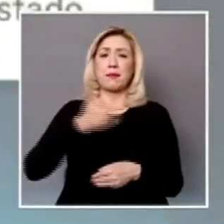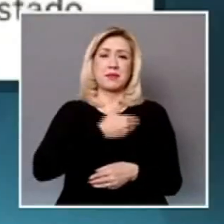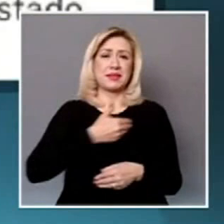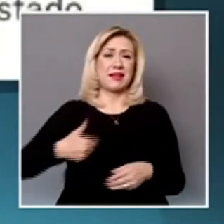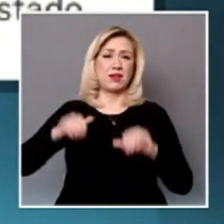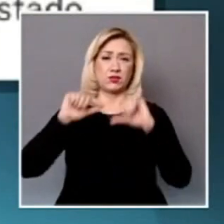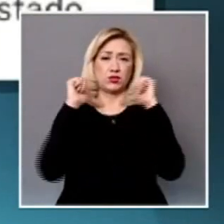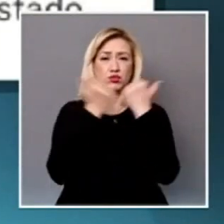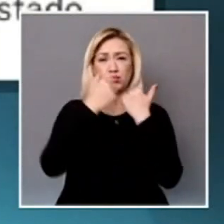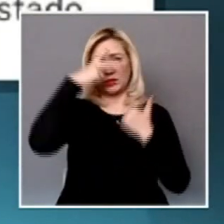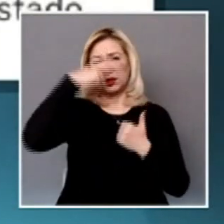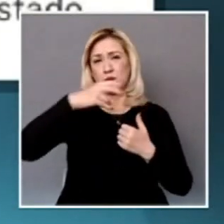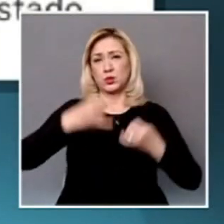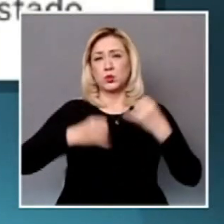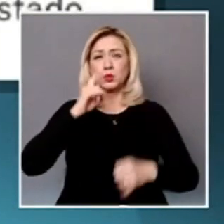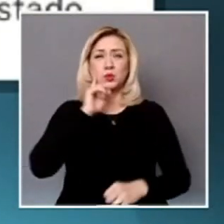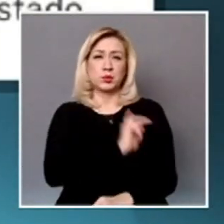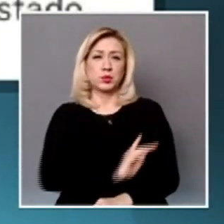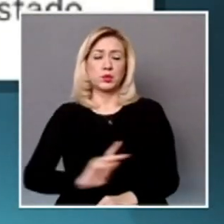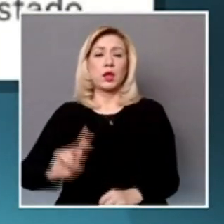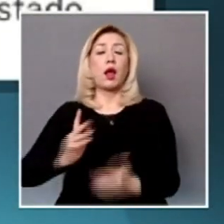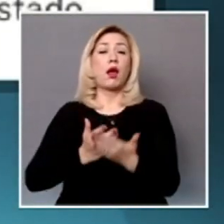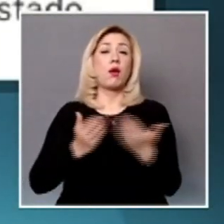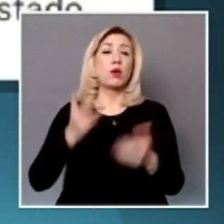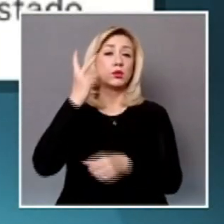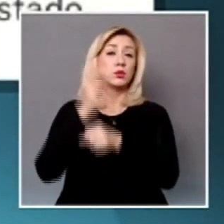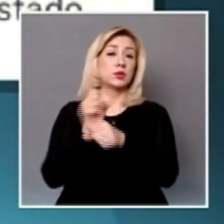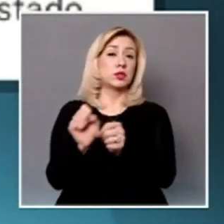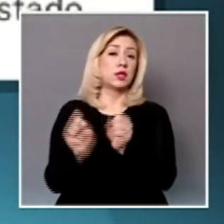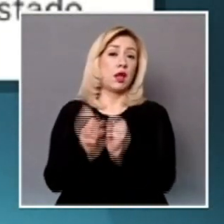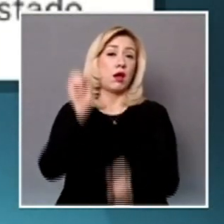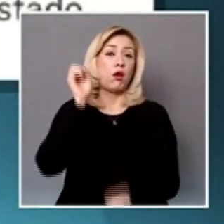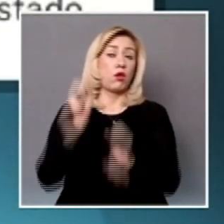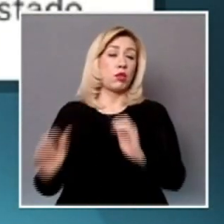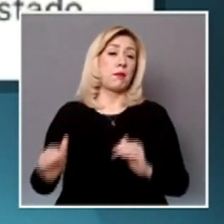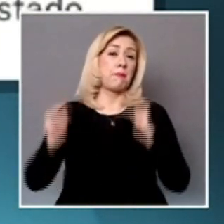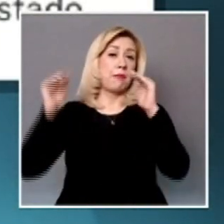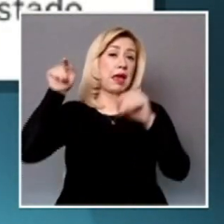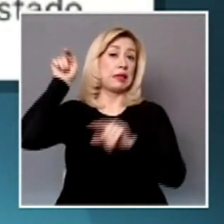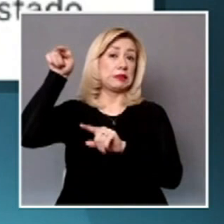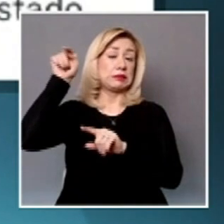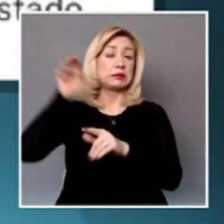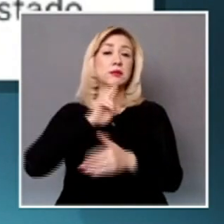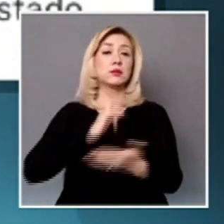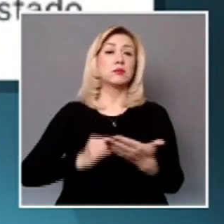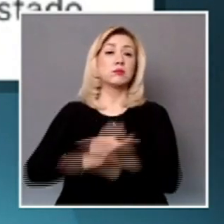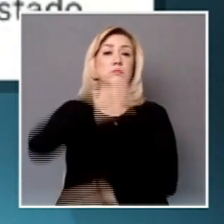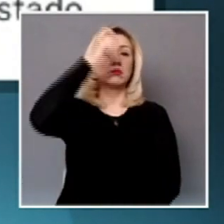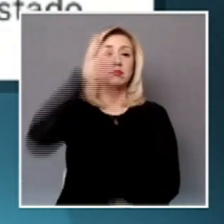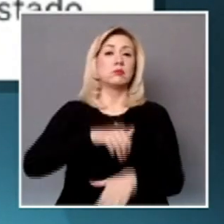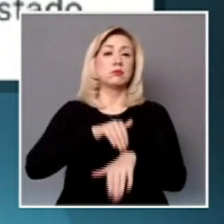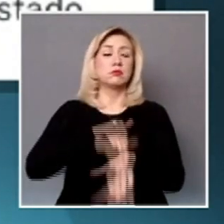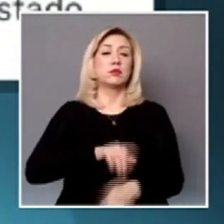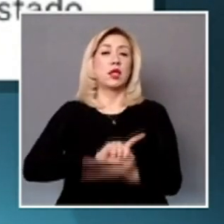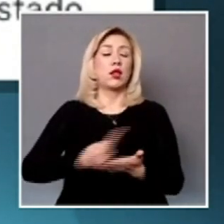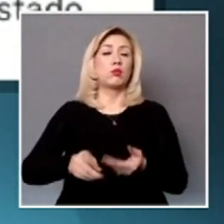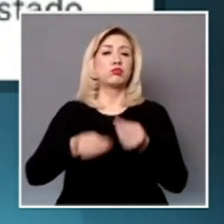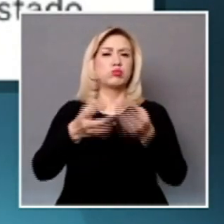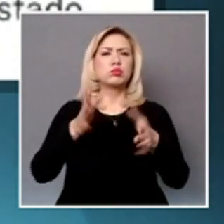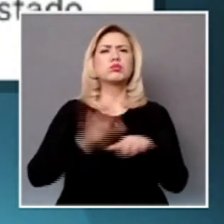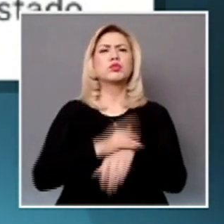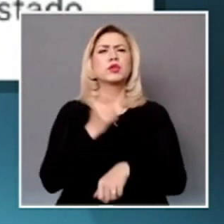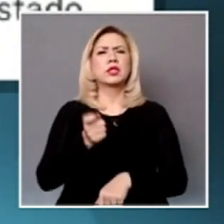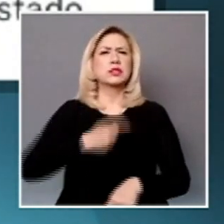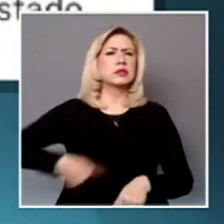la jurisprudencia de la segunda sala de la Suprema Corte, todos los conceptos recibidos por los trabajadores jurisdiccionales